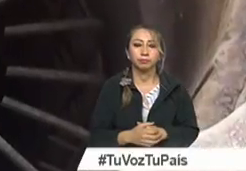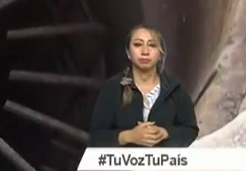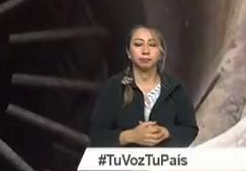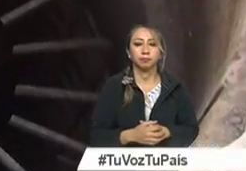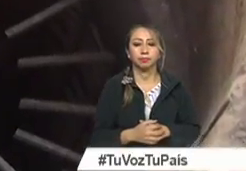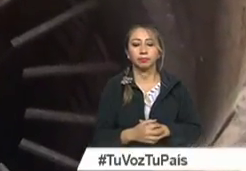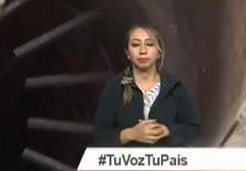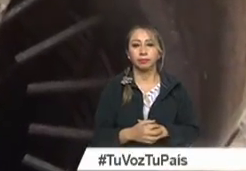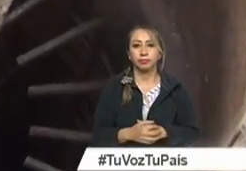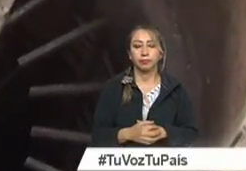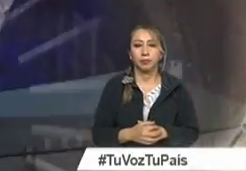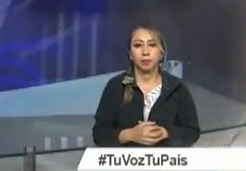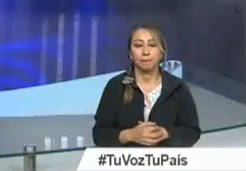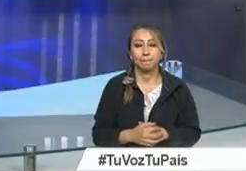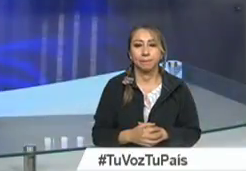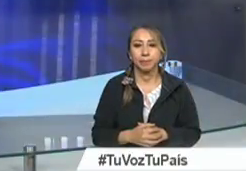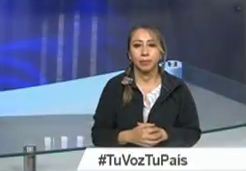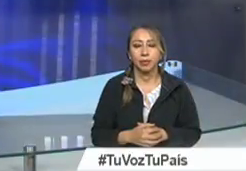ciudadano